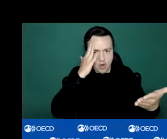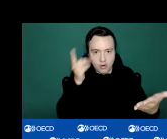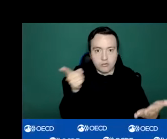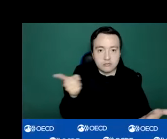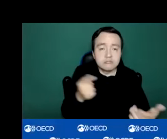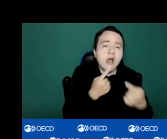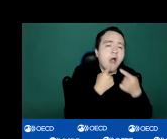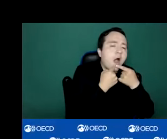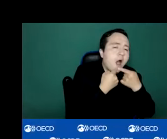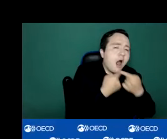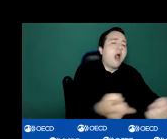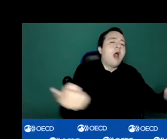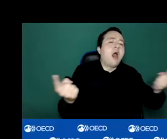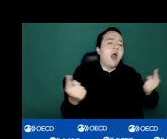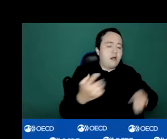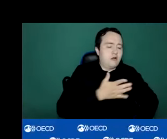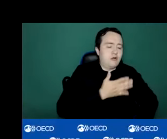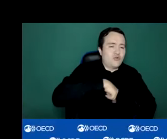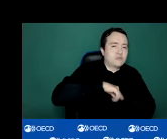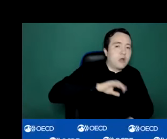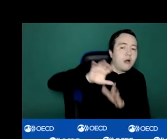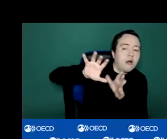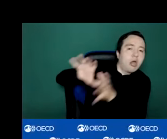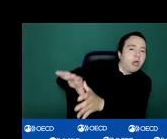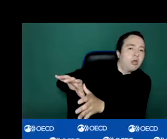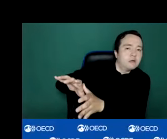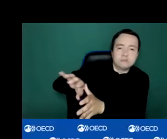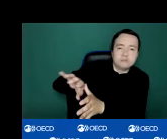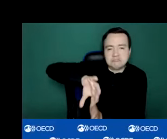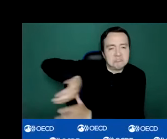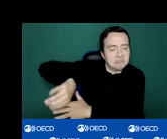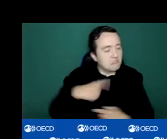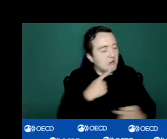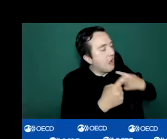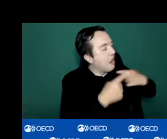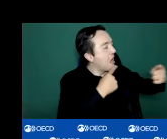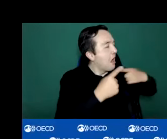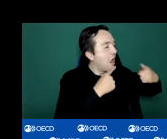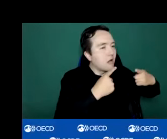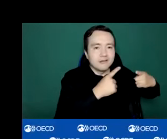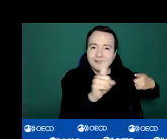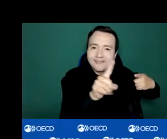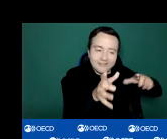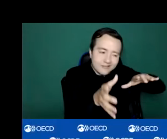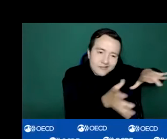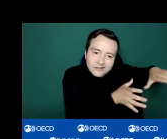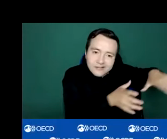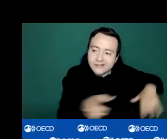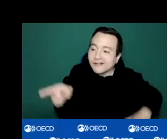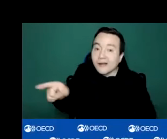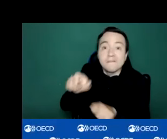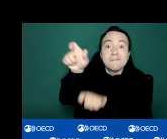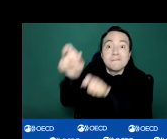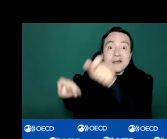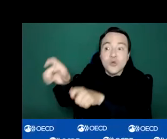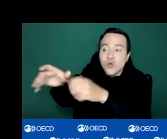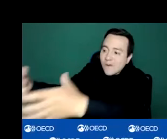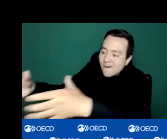los mismos pacientes, ¿verdad? Inclusive, las características clásicas del acceso,